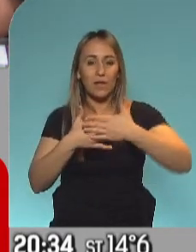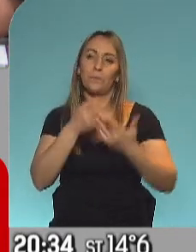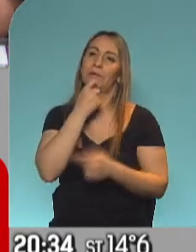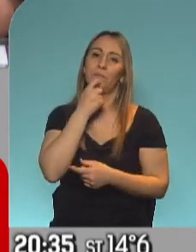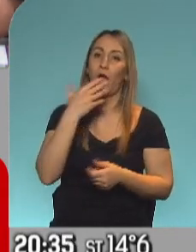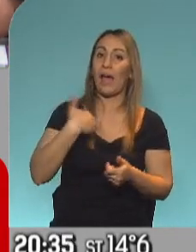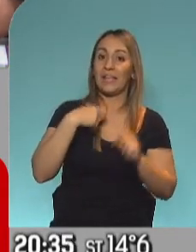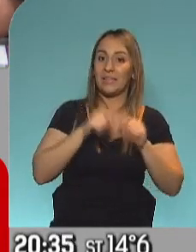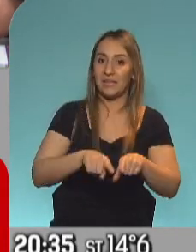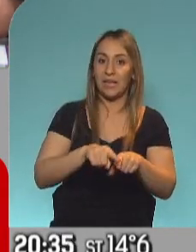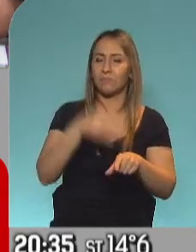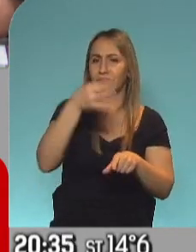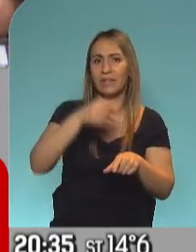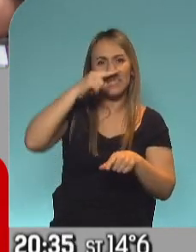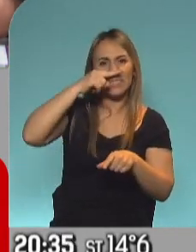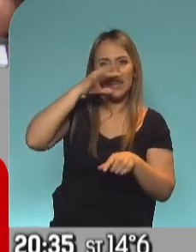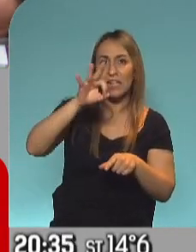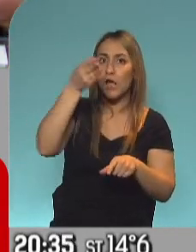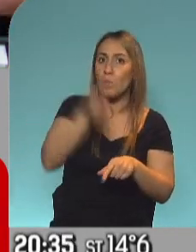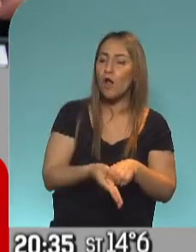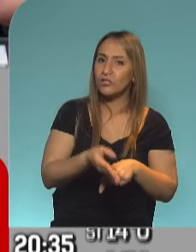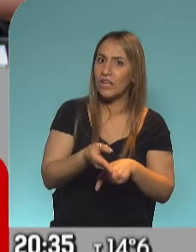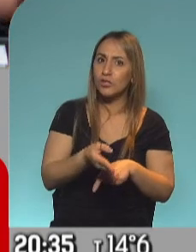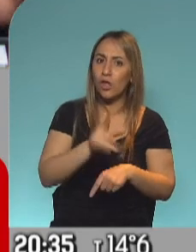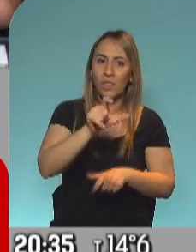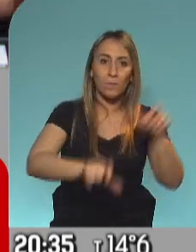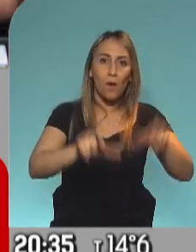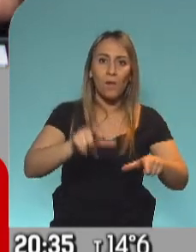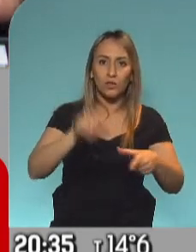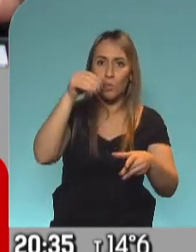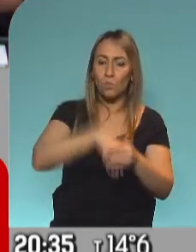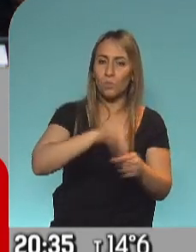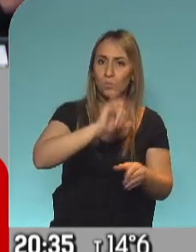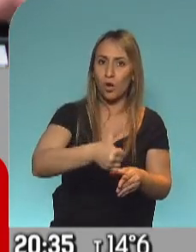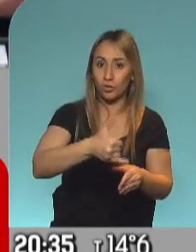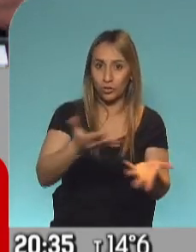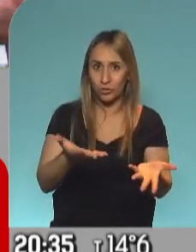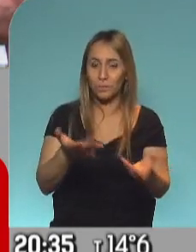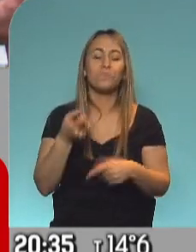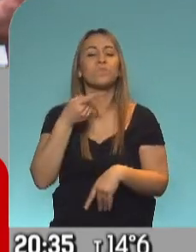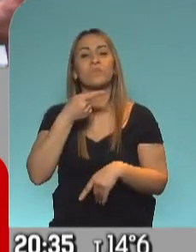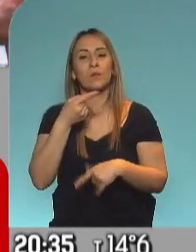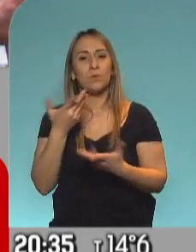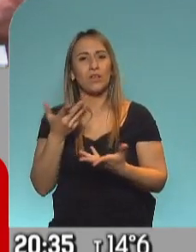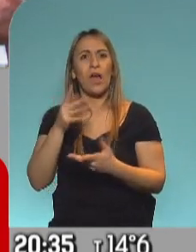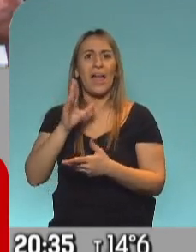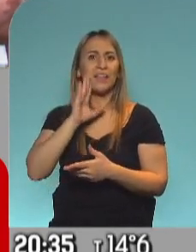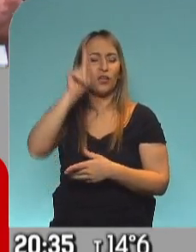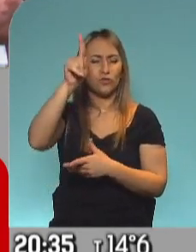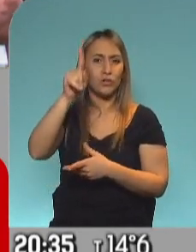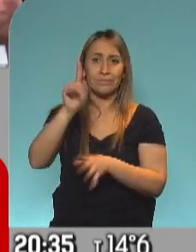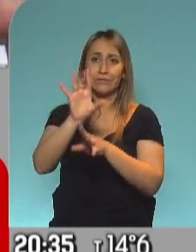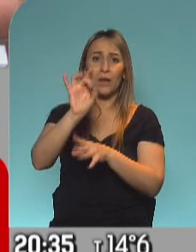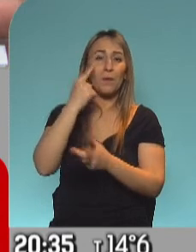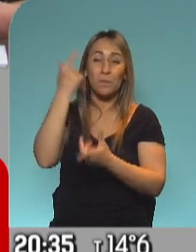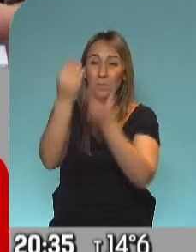ejemplo, Argentina, tenemos 70, por encima del 70%. Es decir, realmente hay un gran déficit de participación popular ahí. Y por